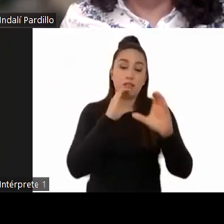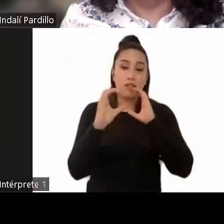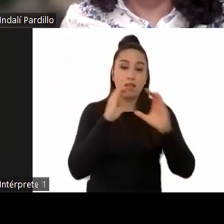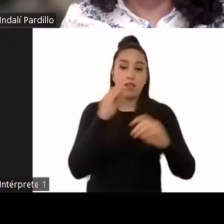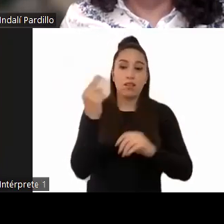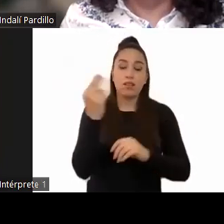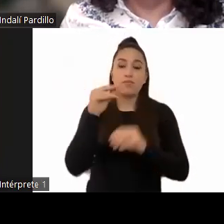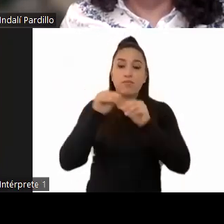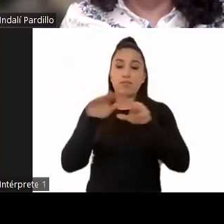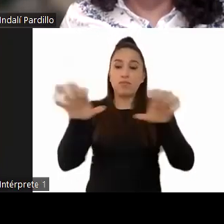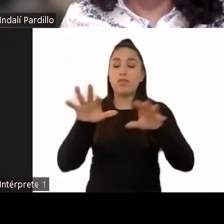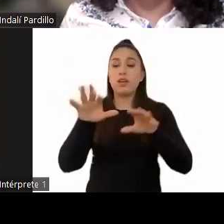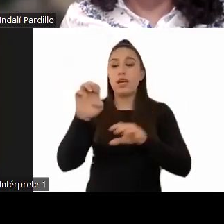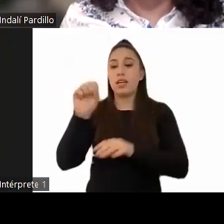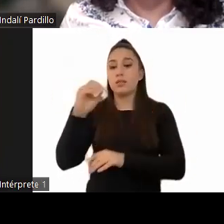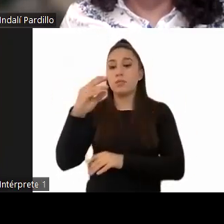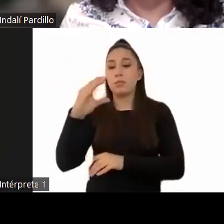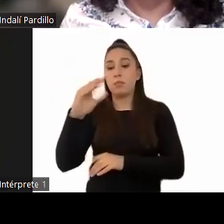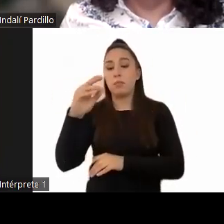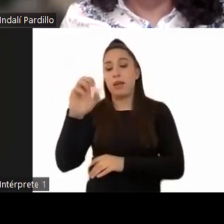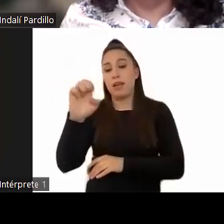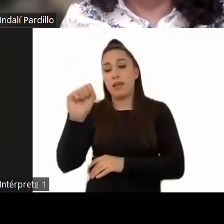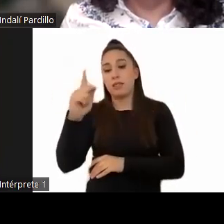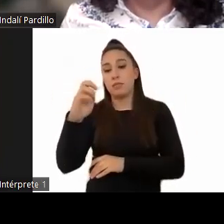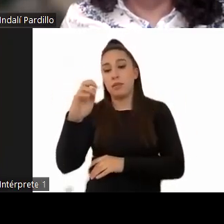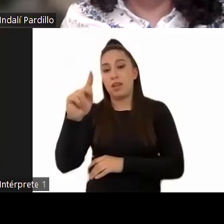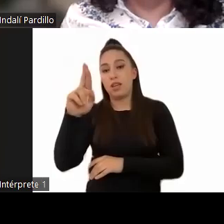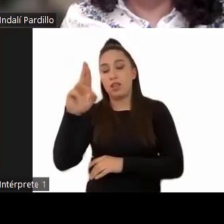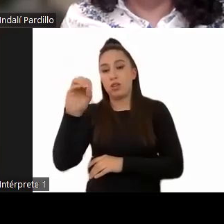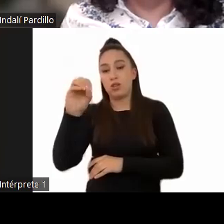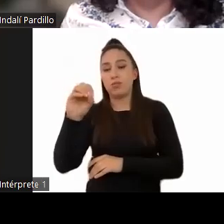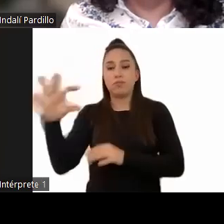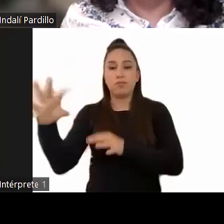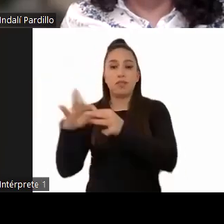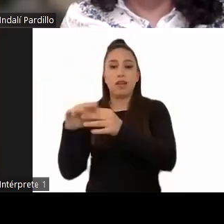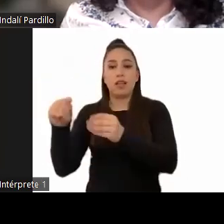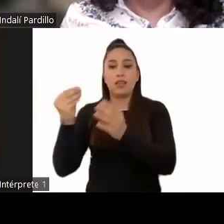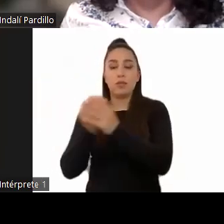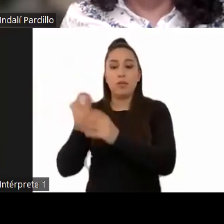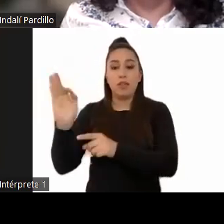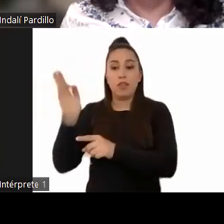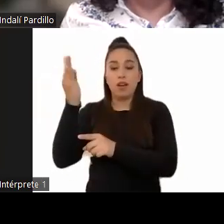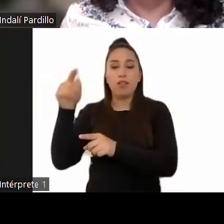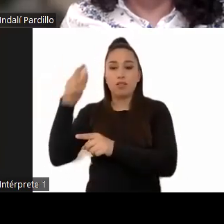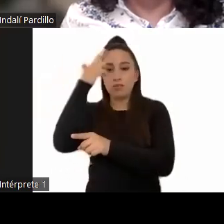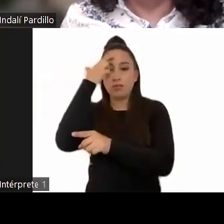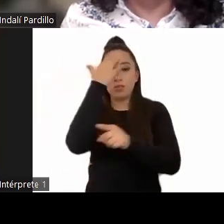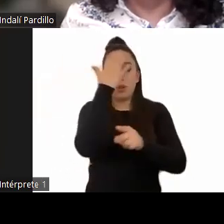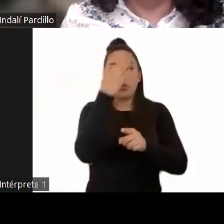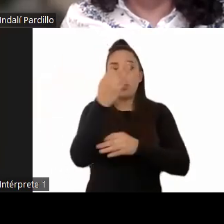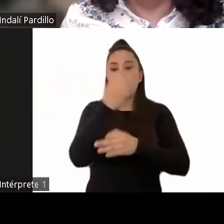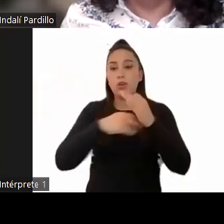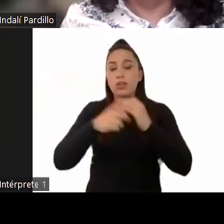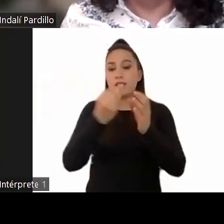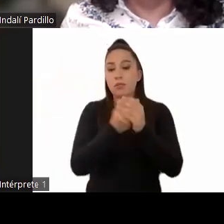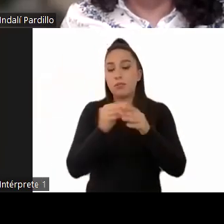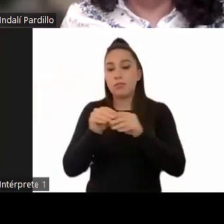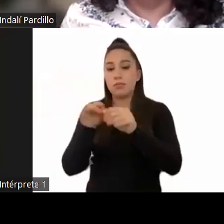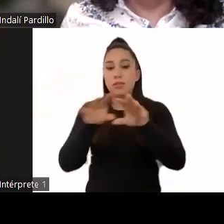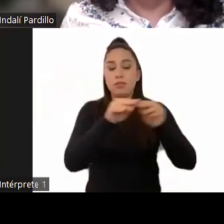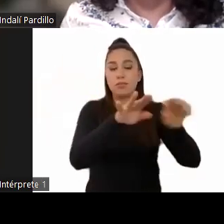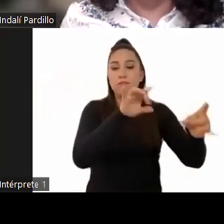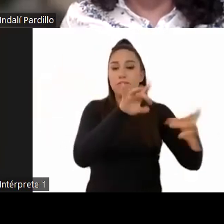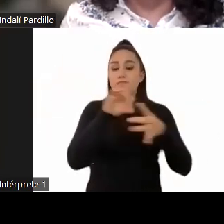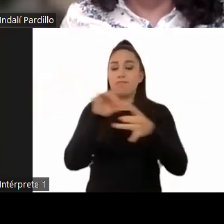para su funcionalidad, siendo este materia federal. Asimismo, preocupan las facultades